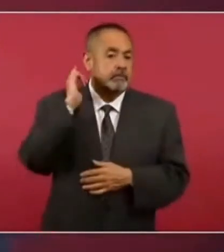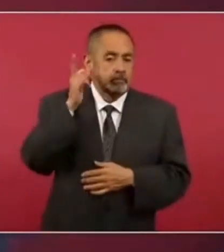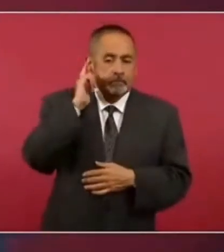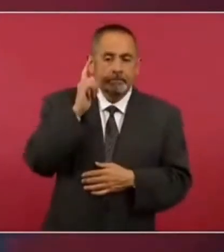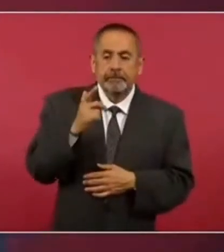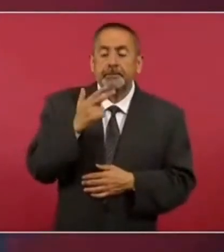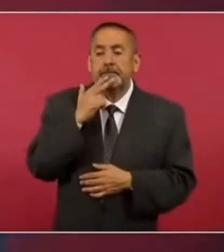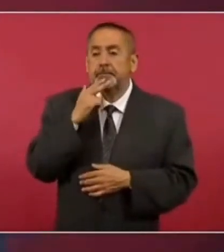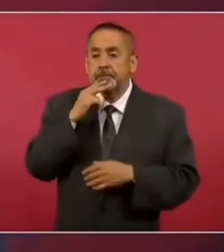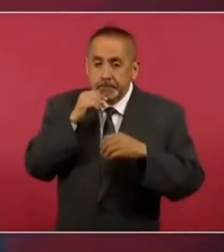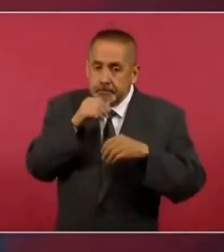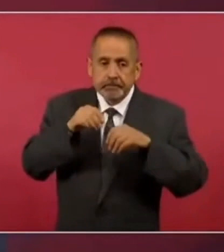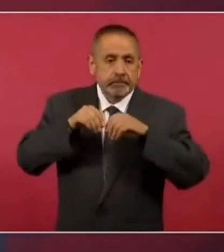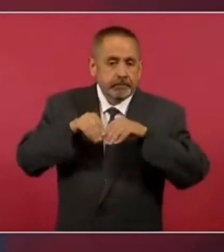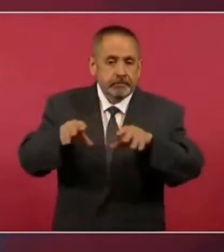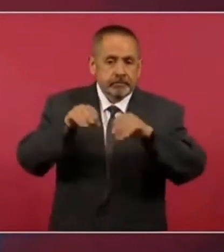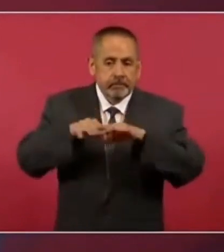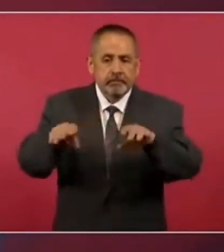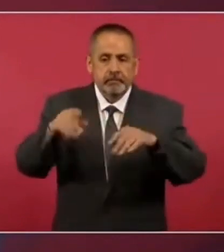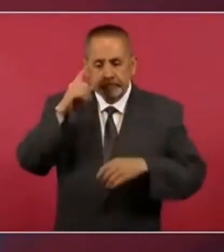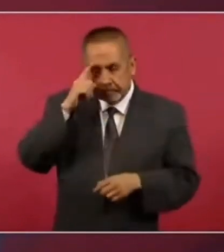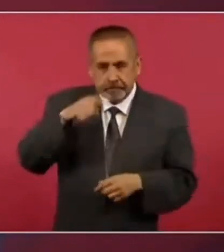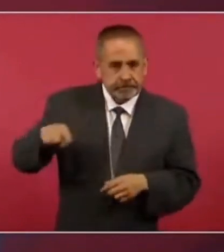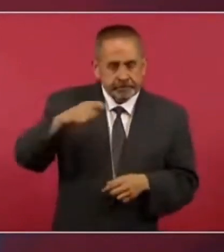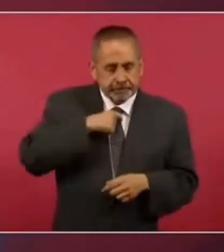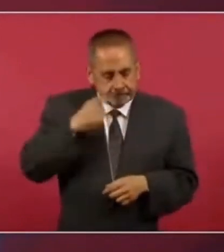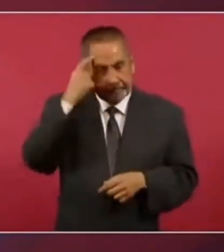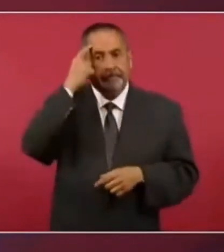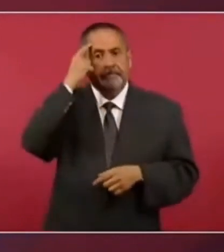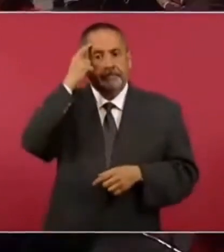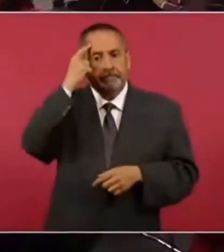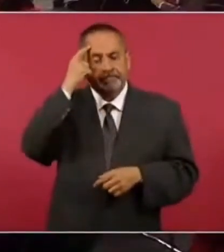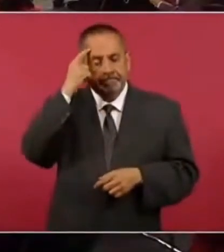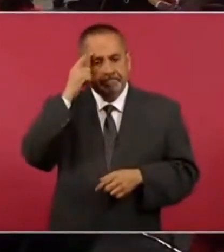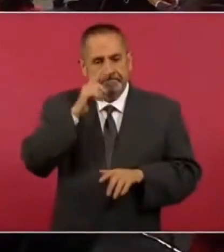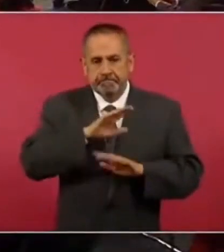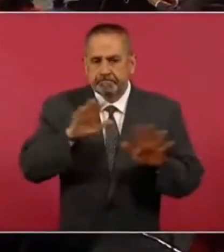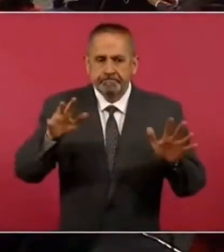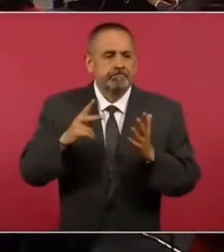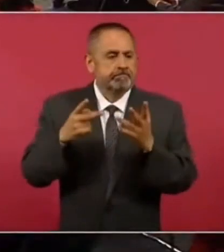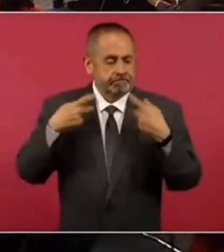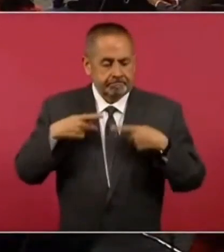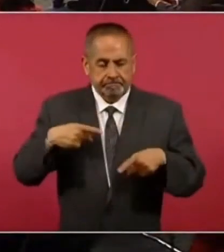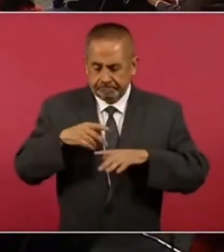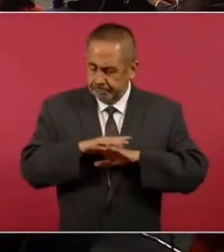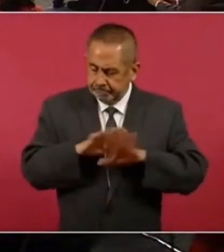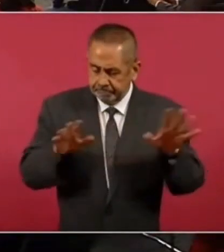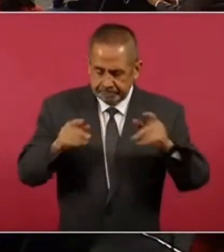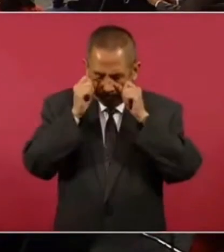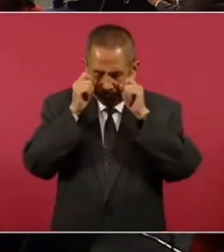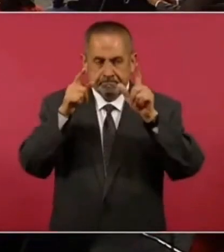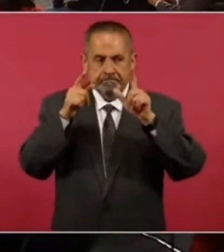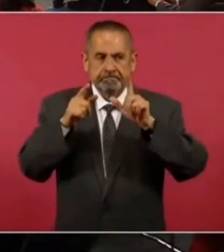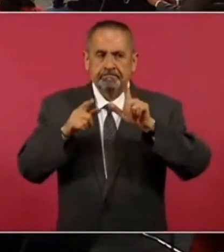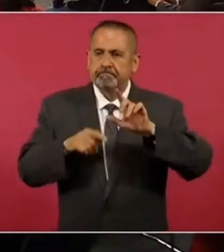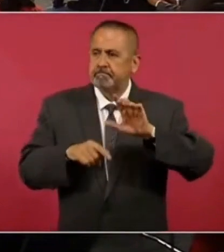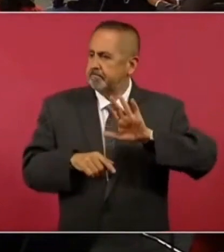y sirva para que la gente siga despertando